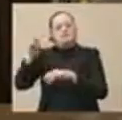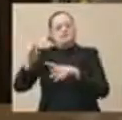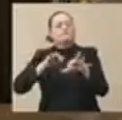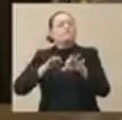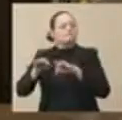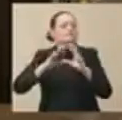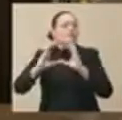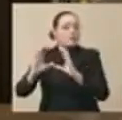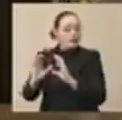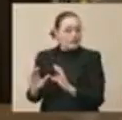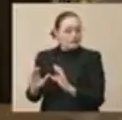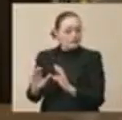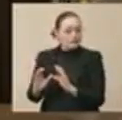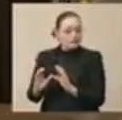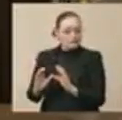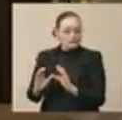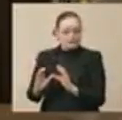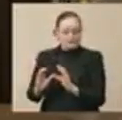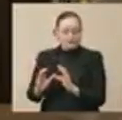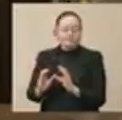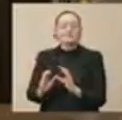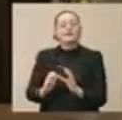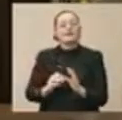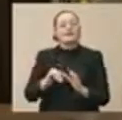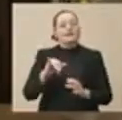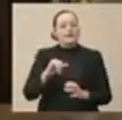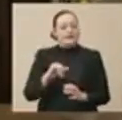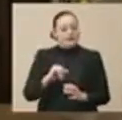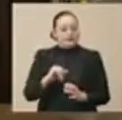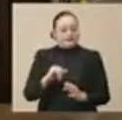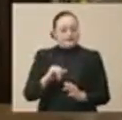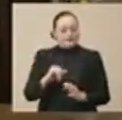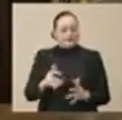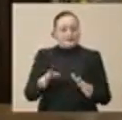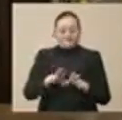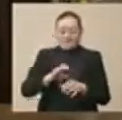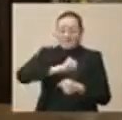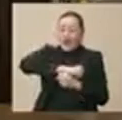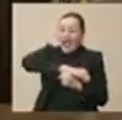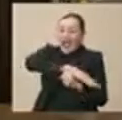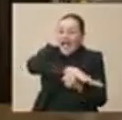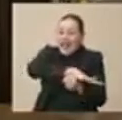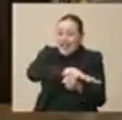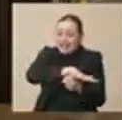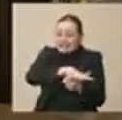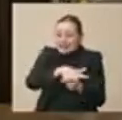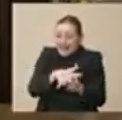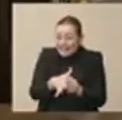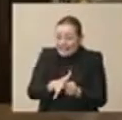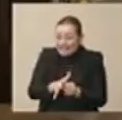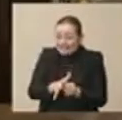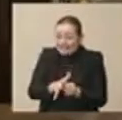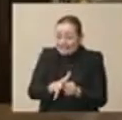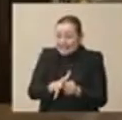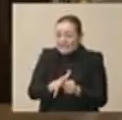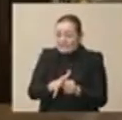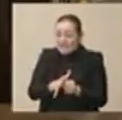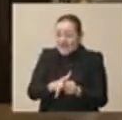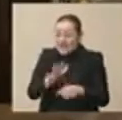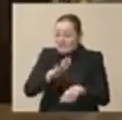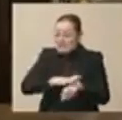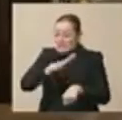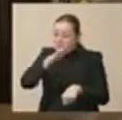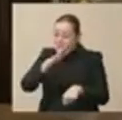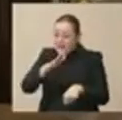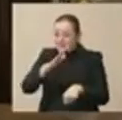a sus trabajadores debemos reconocer que lamentablemente la pandemia se ha agudizado